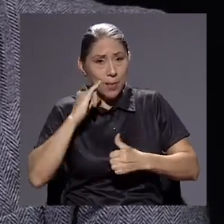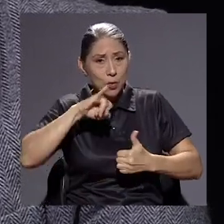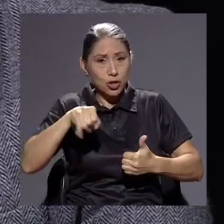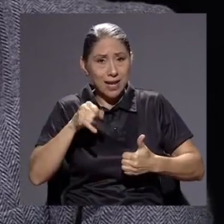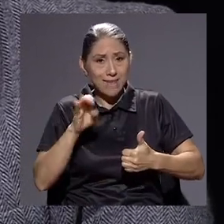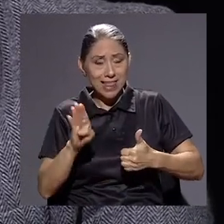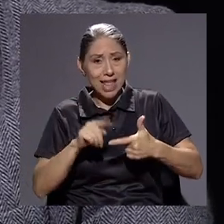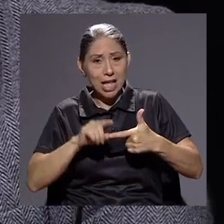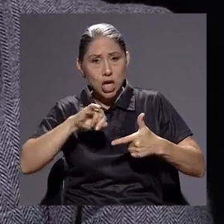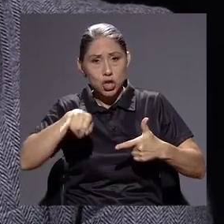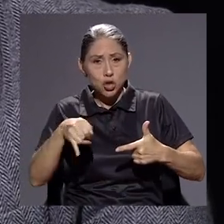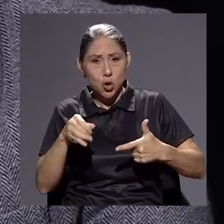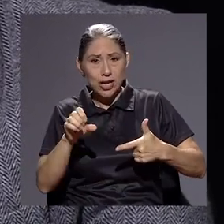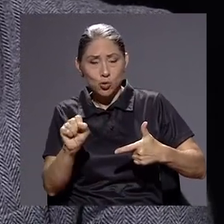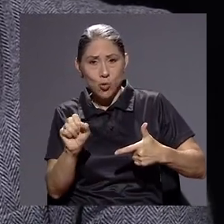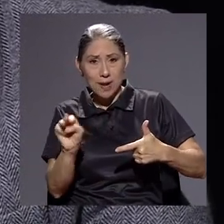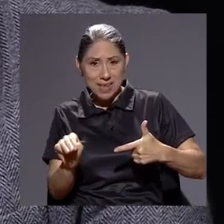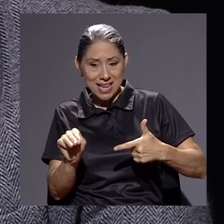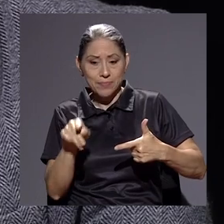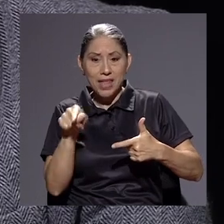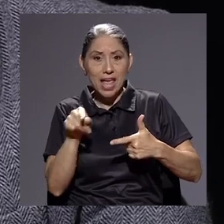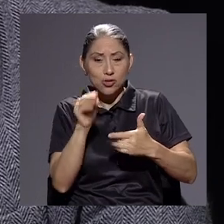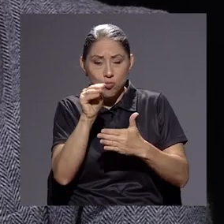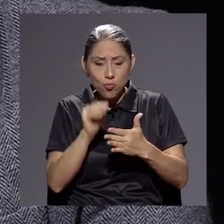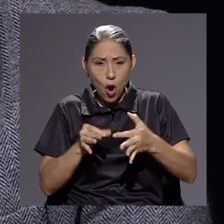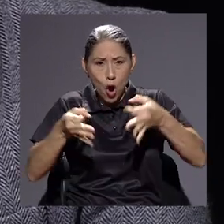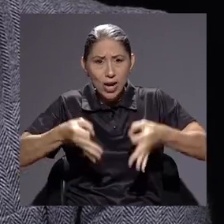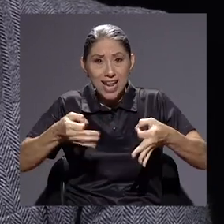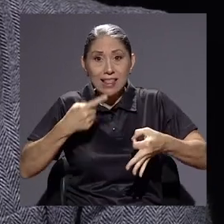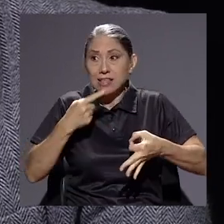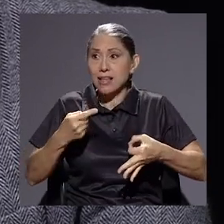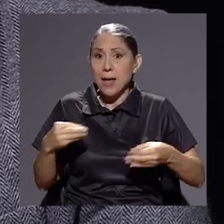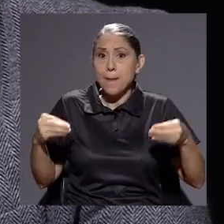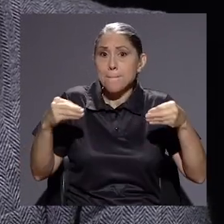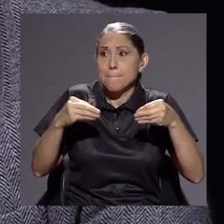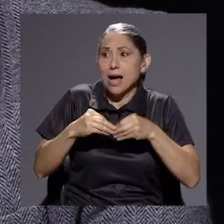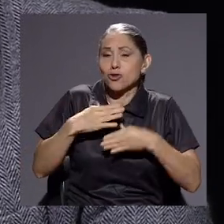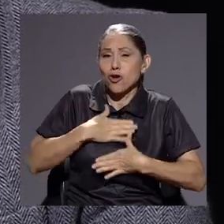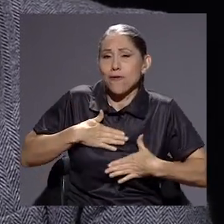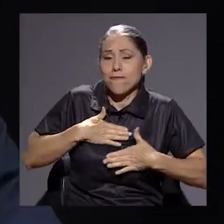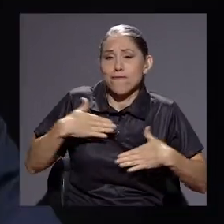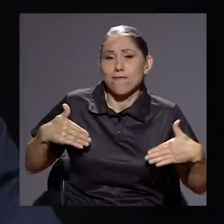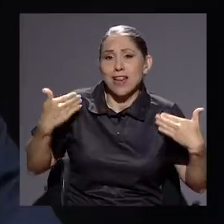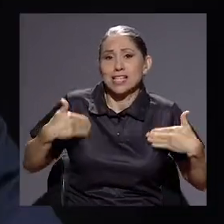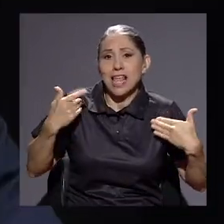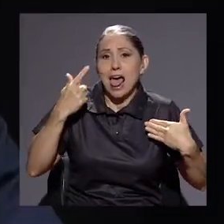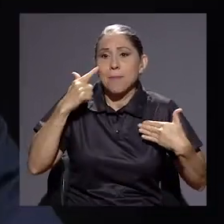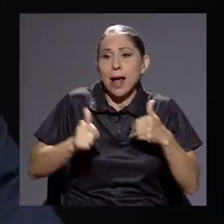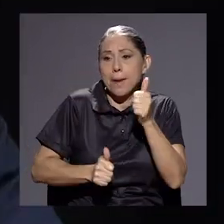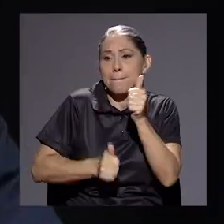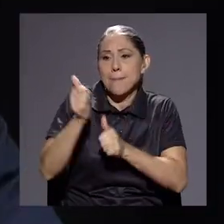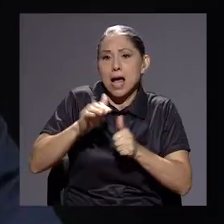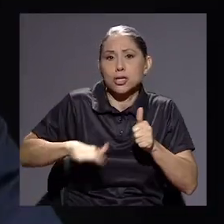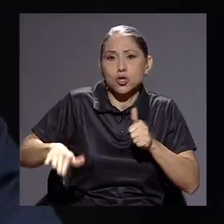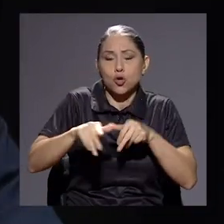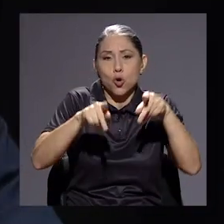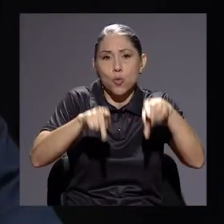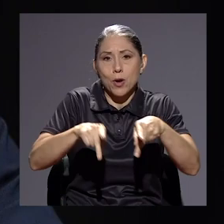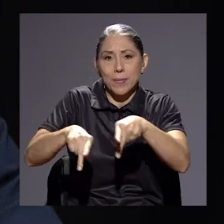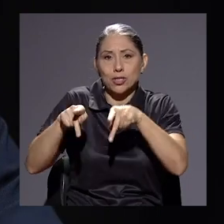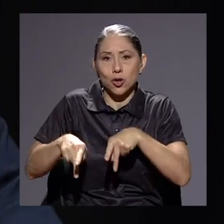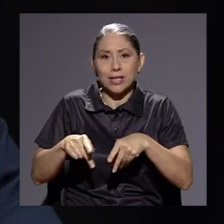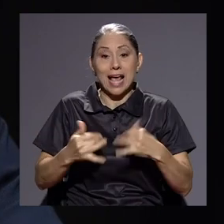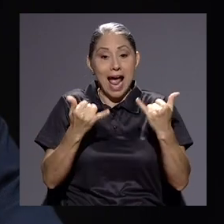Stuart Mill. En su formulación original dice que la mayor felicidad para el mayor número de personas. hoy se entiende más como el